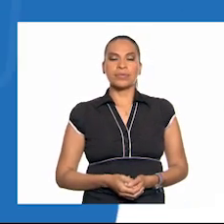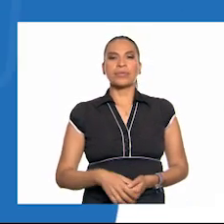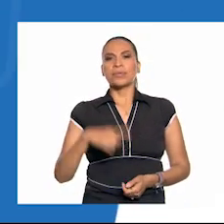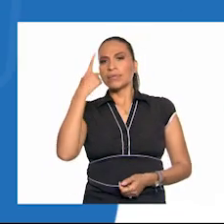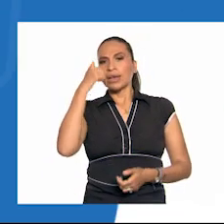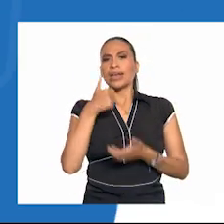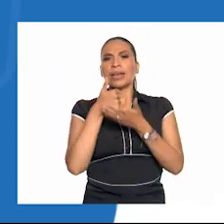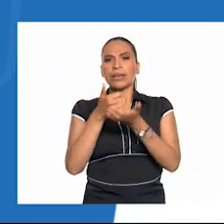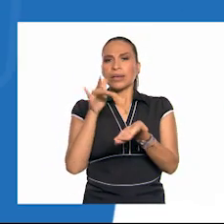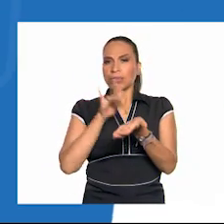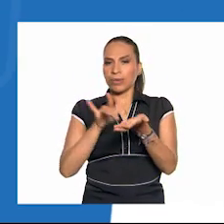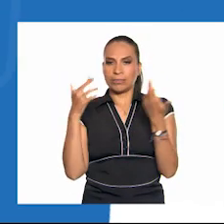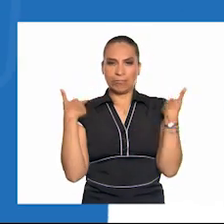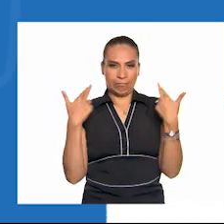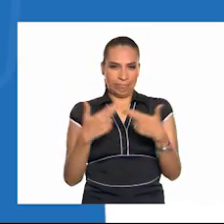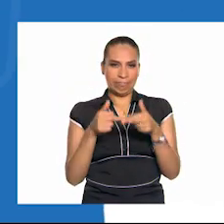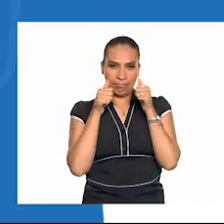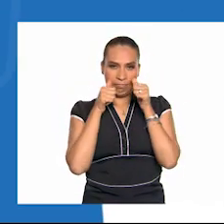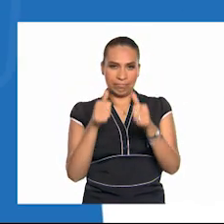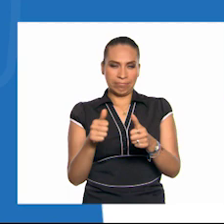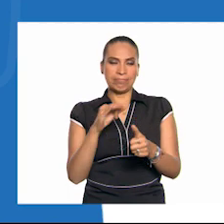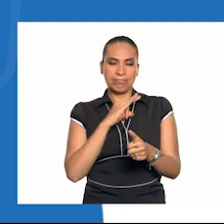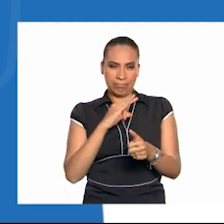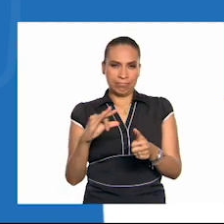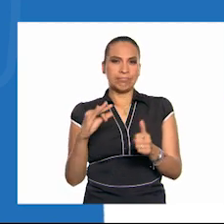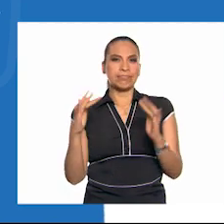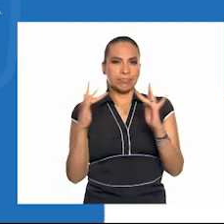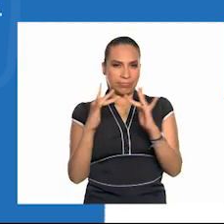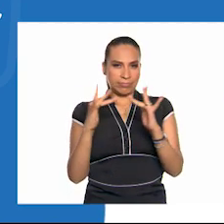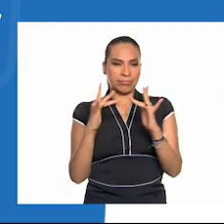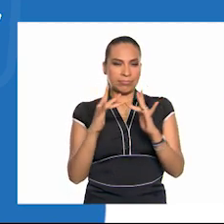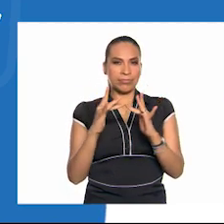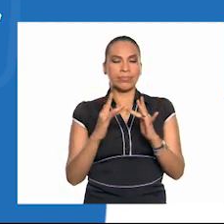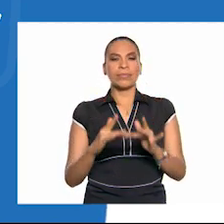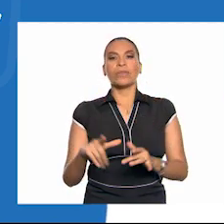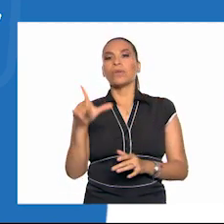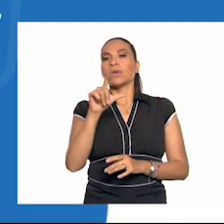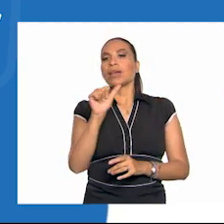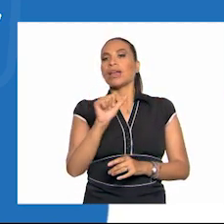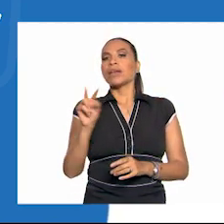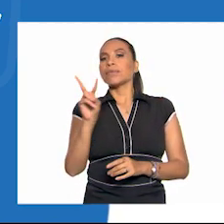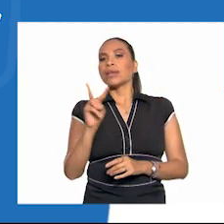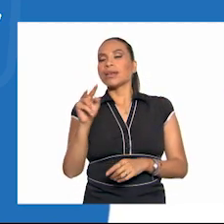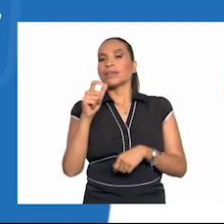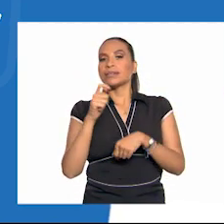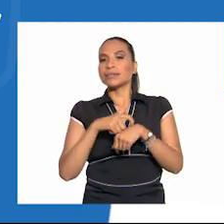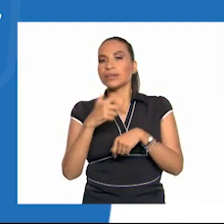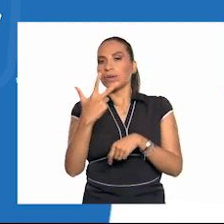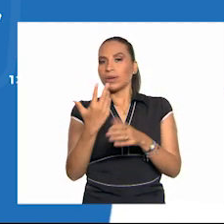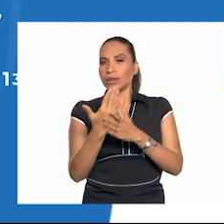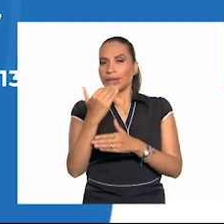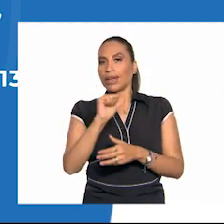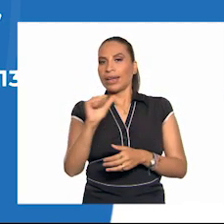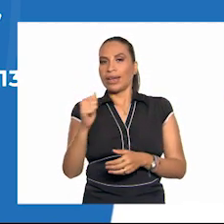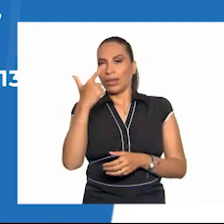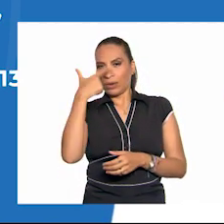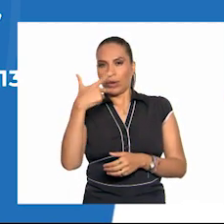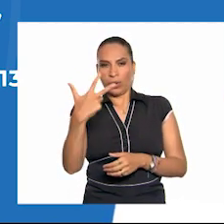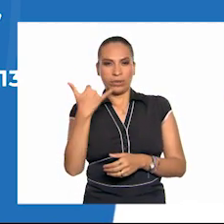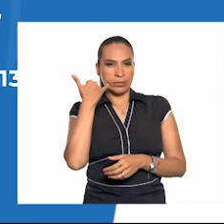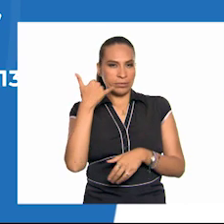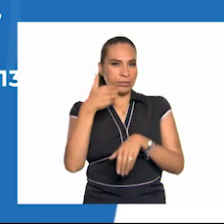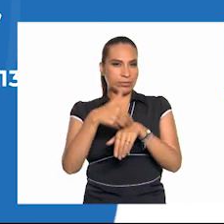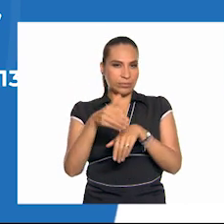Para solicitar apoyo pedagógico, comunícate con maestras y maestros de lunes a viernes de 8 a 20 horas